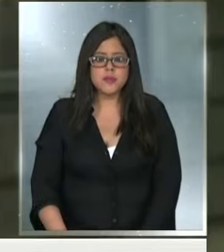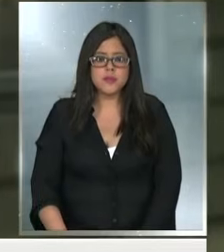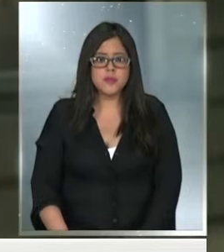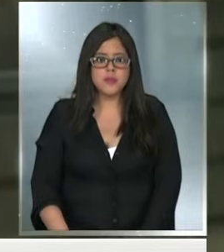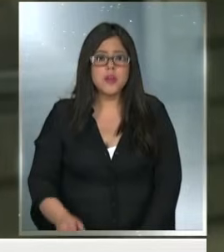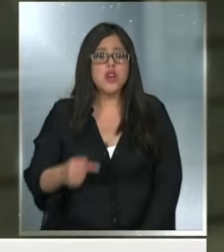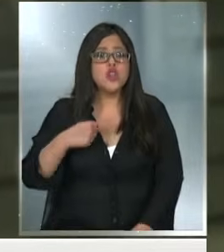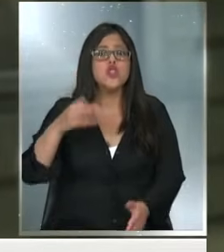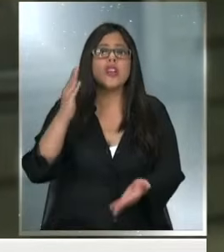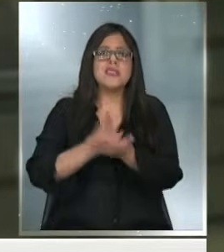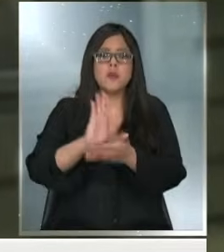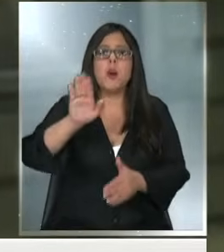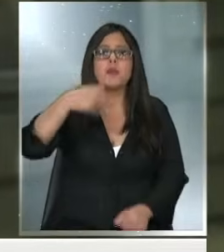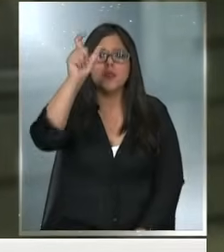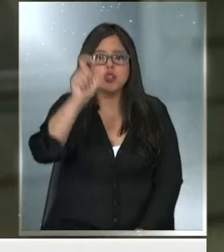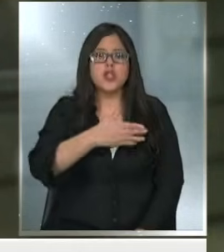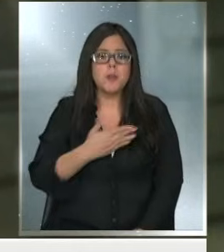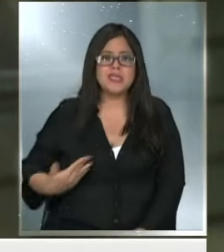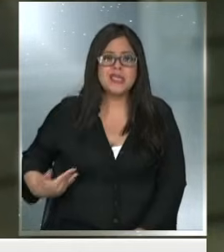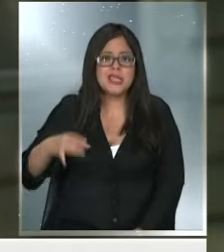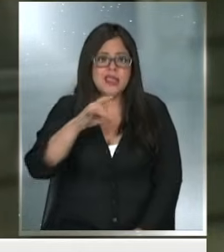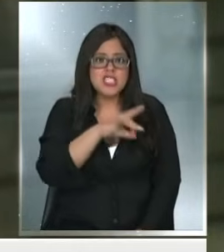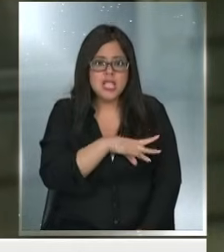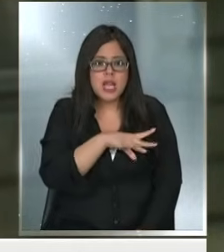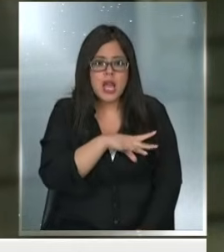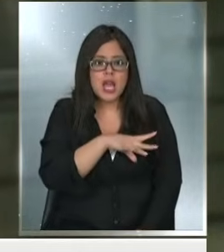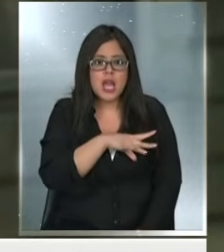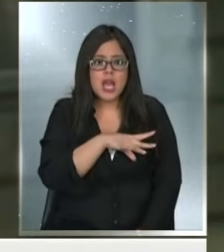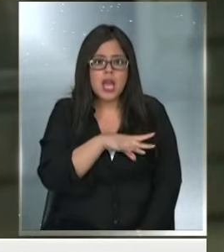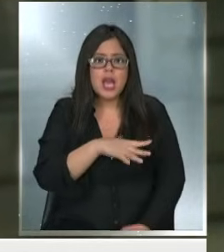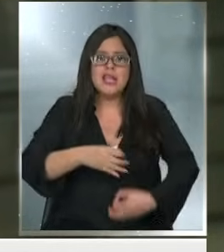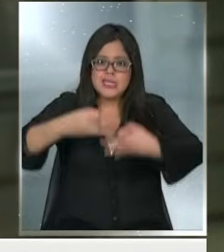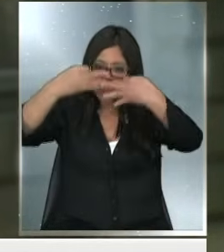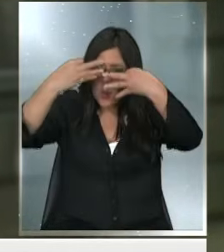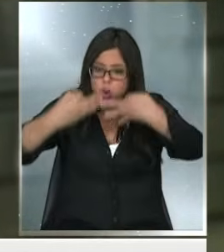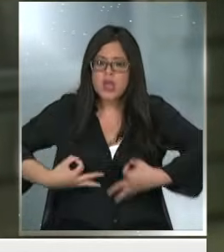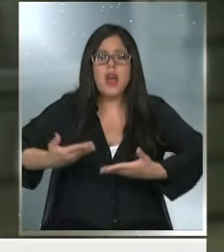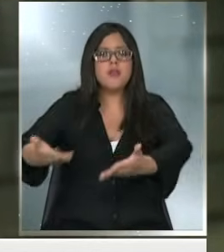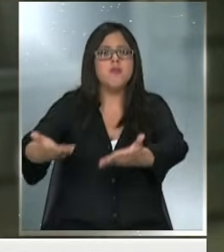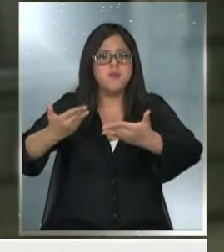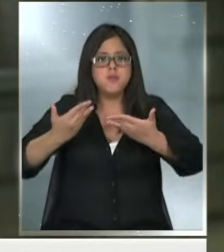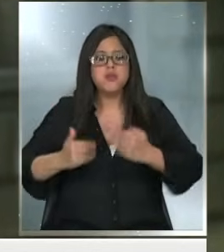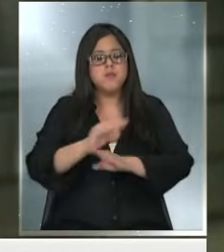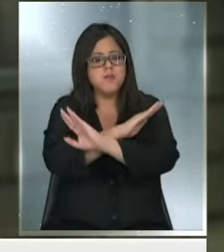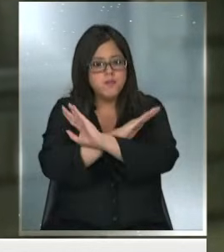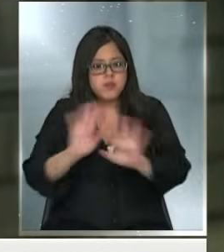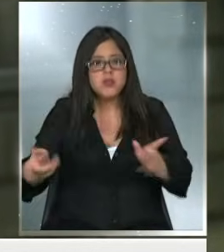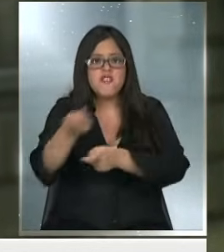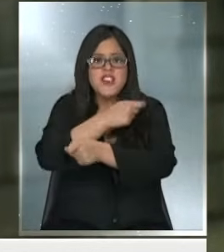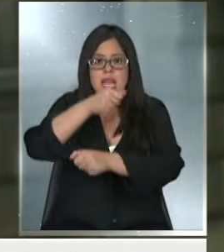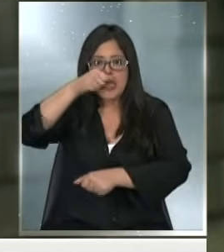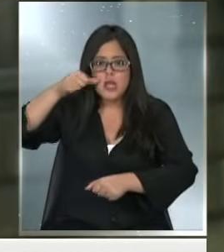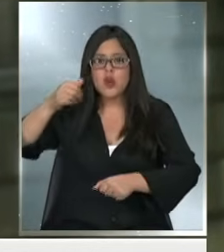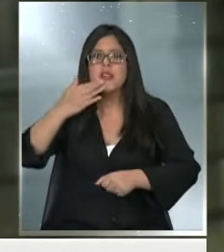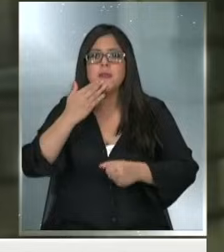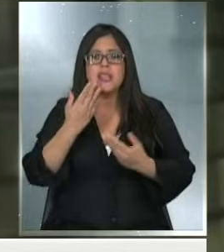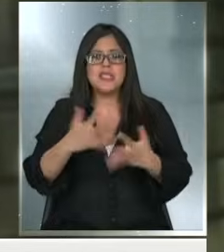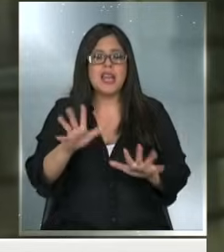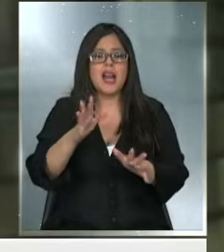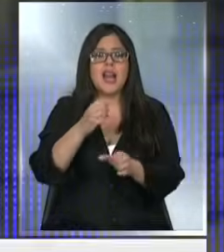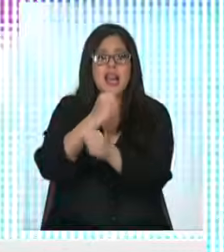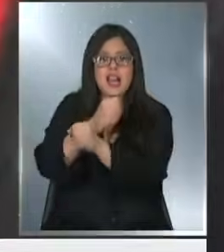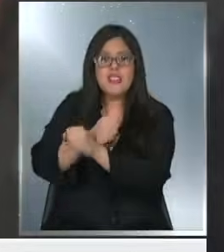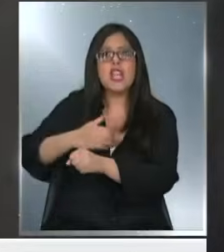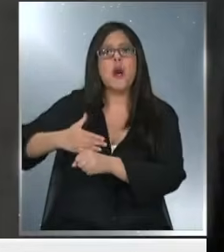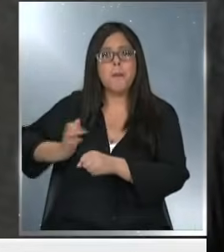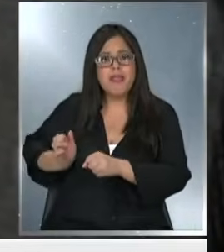Yo le exijo al próximo presidente de Chile que nos brinde más seguridad, que acabe con el narcotráfico y destine más policías para las